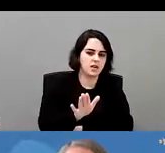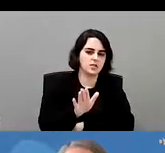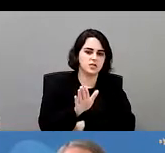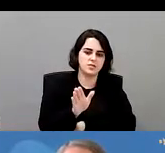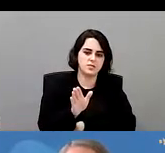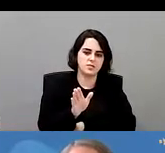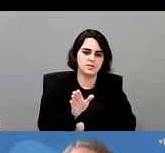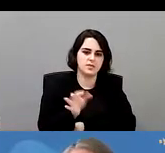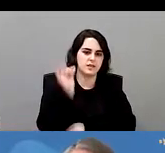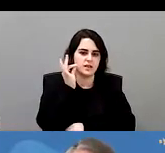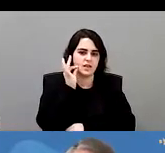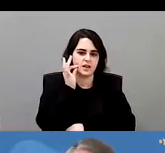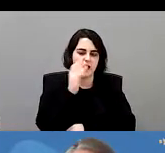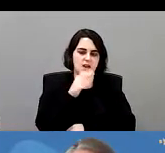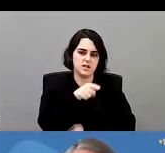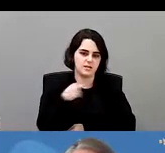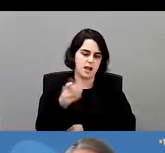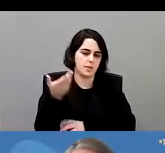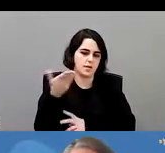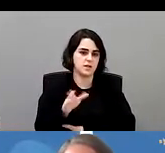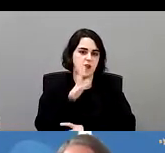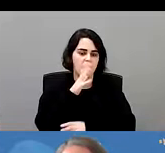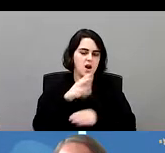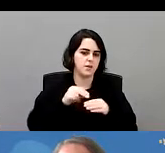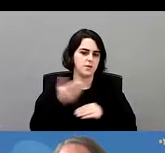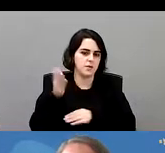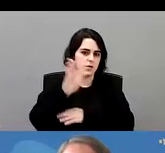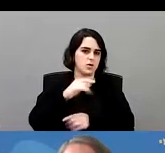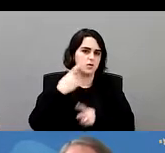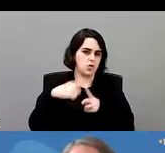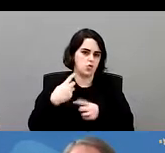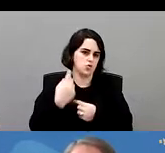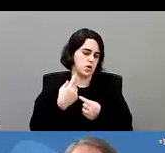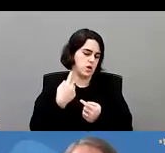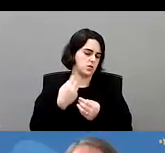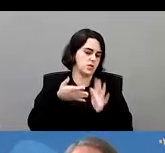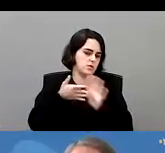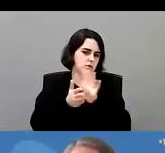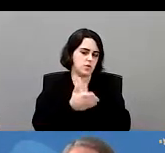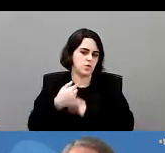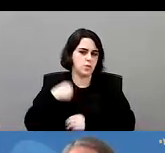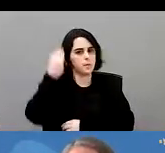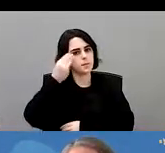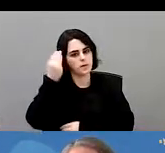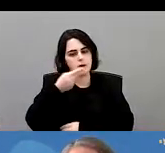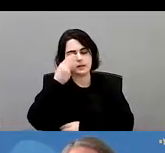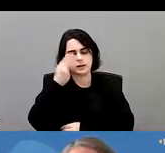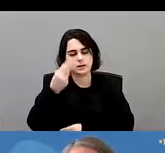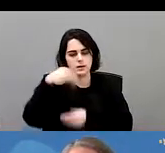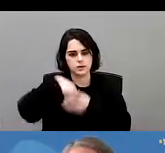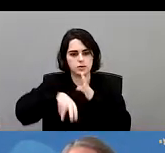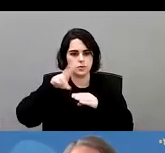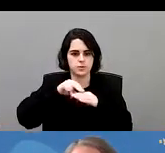una chica estupenda, se va a presentar ella, ¿vale? Os pongo el vídeo y luego os comento un par de cositas que a mí me parecen muy interesantes del vídeo.